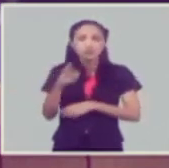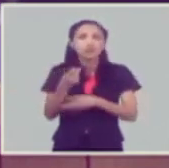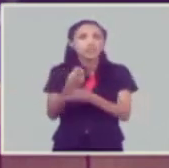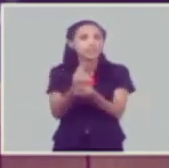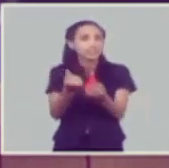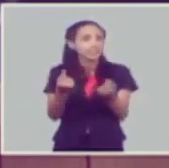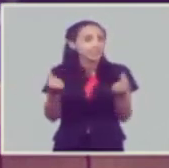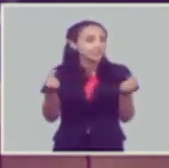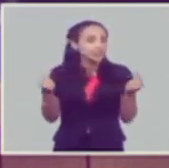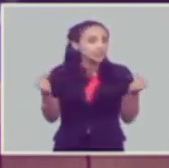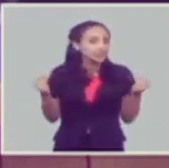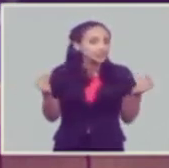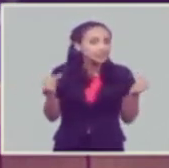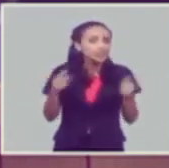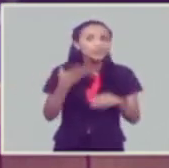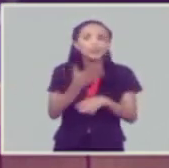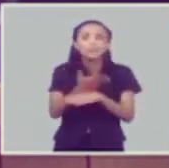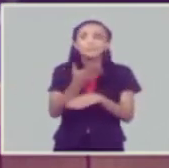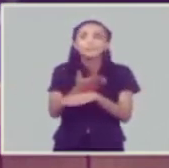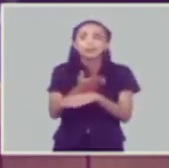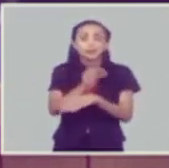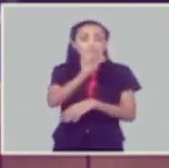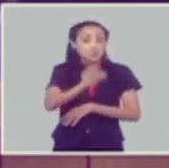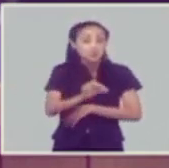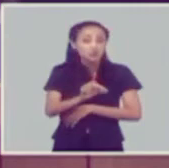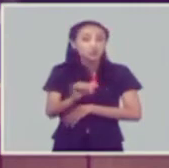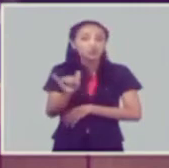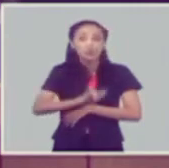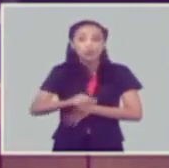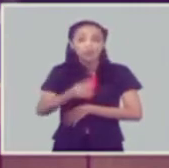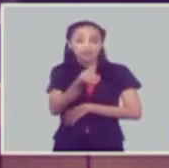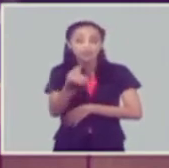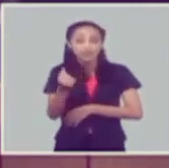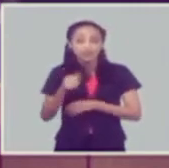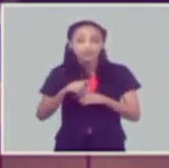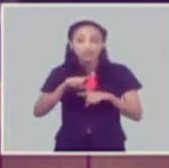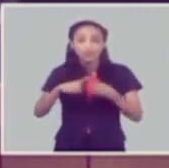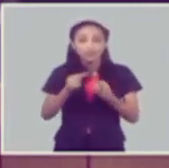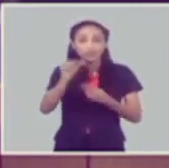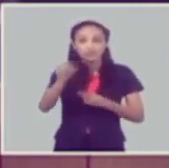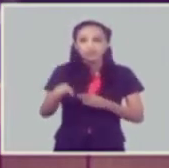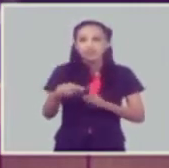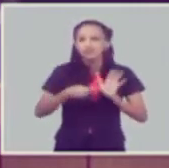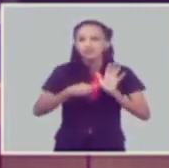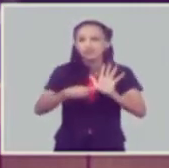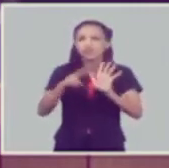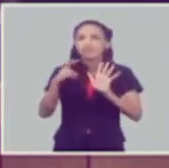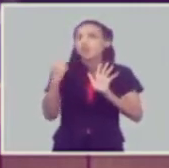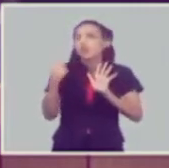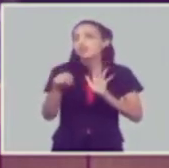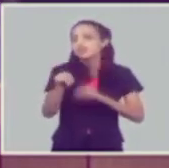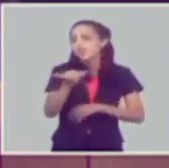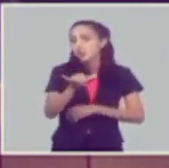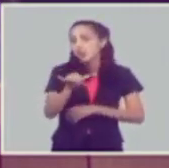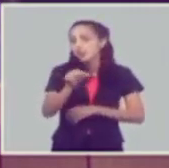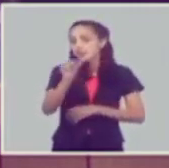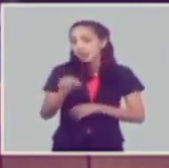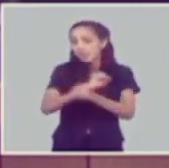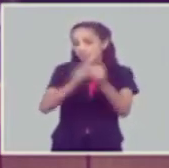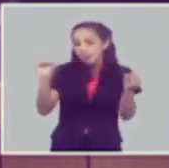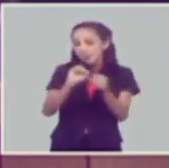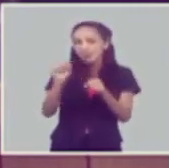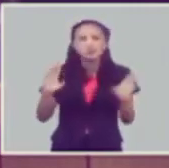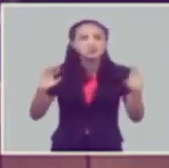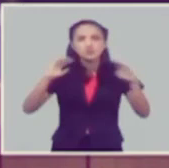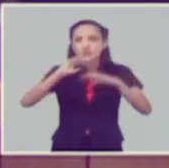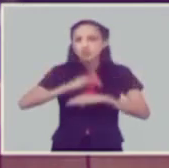dinero y exige acciones a los que les paga. Por eso los vándalos exhiben su violencia y los terroristas no tienen